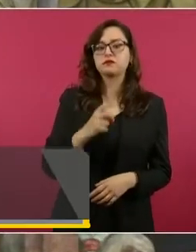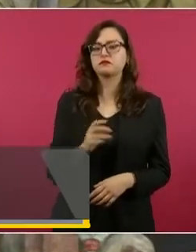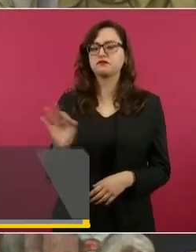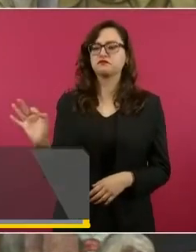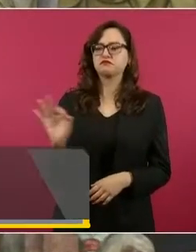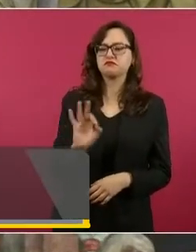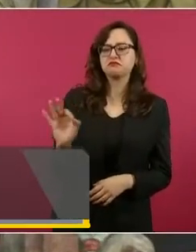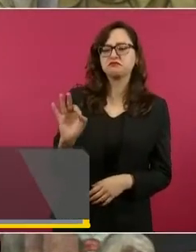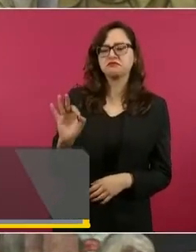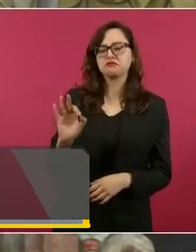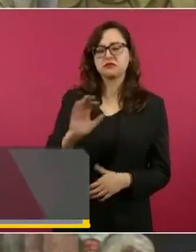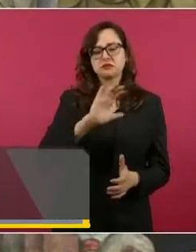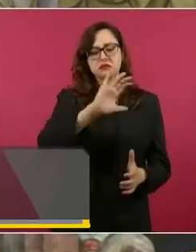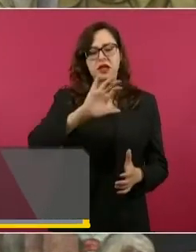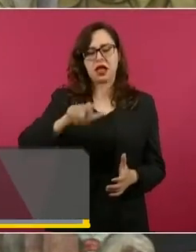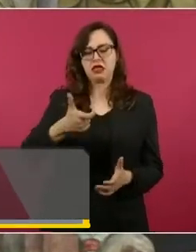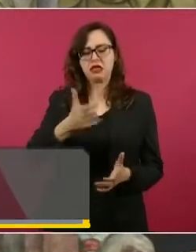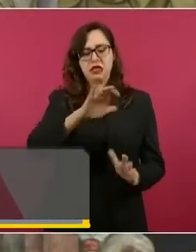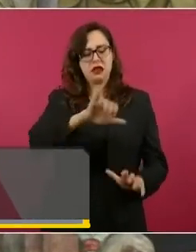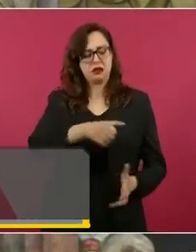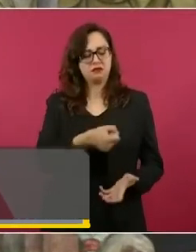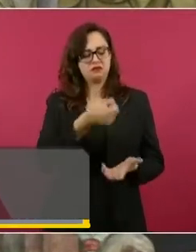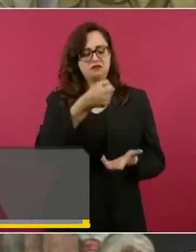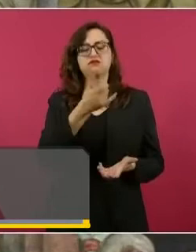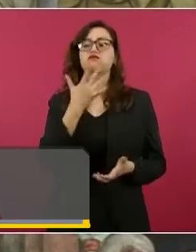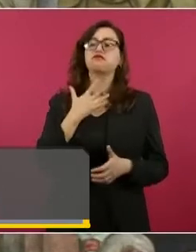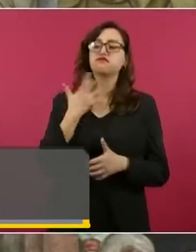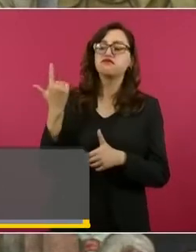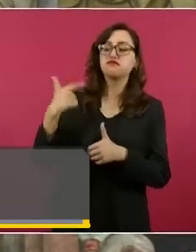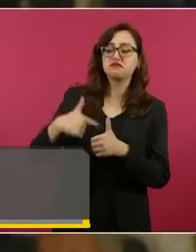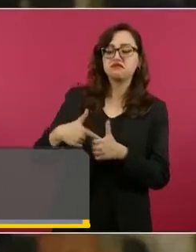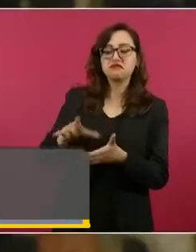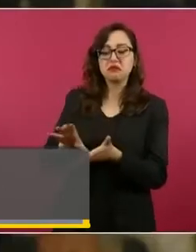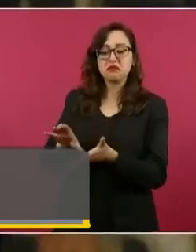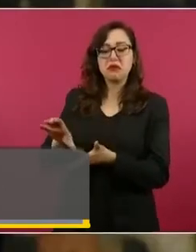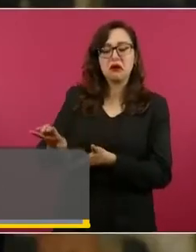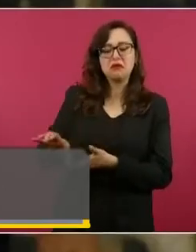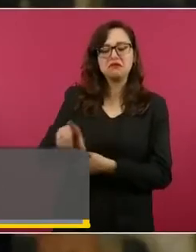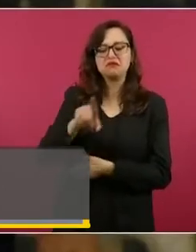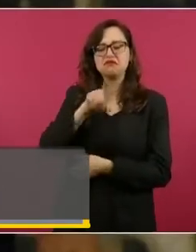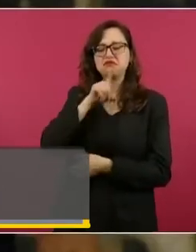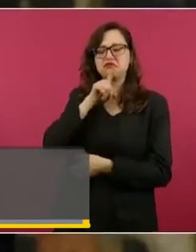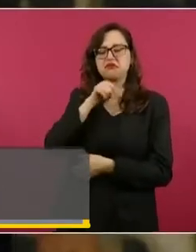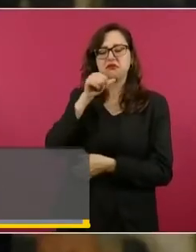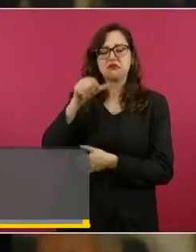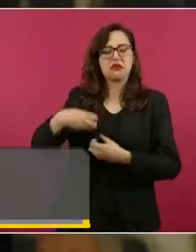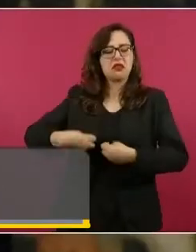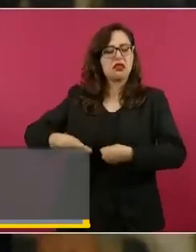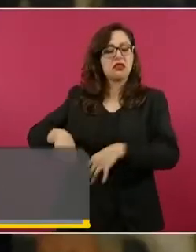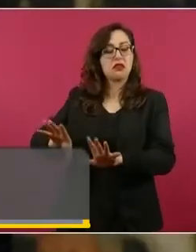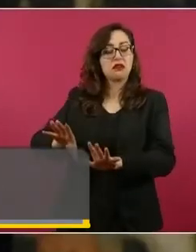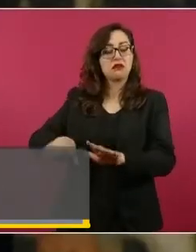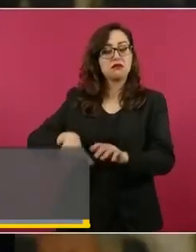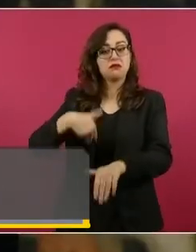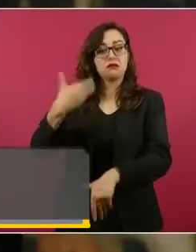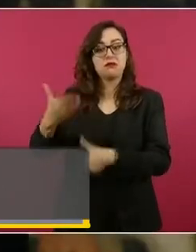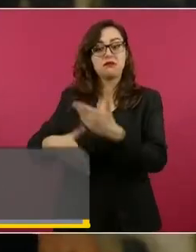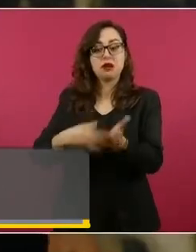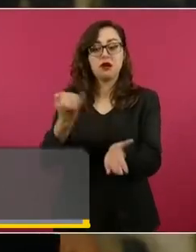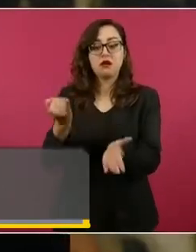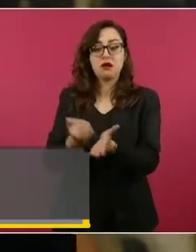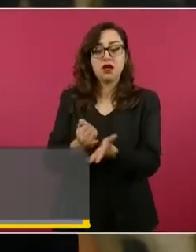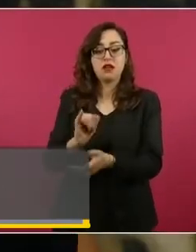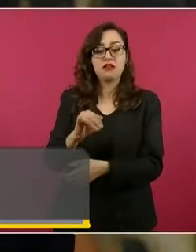los combustibles, la inflación habría llegado al 14% y el